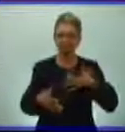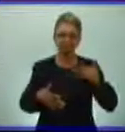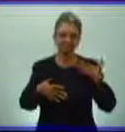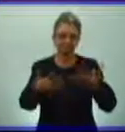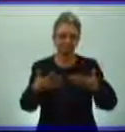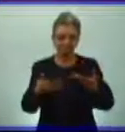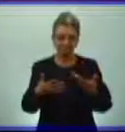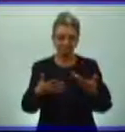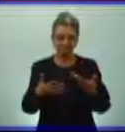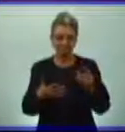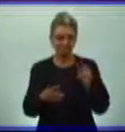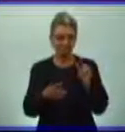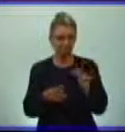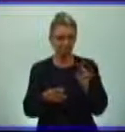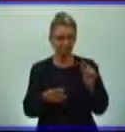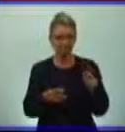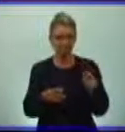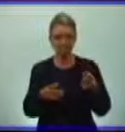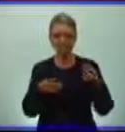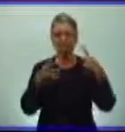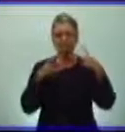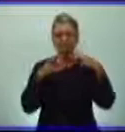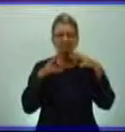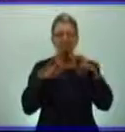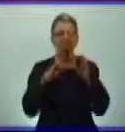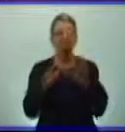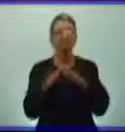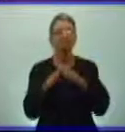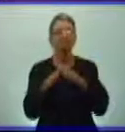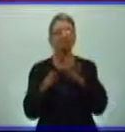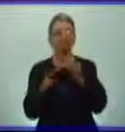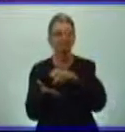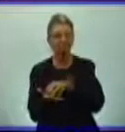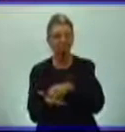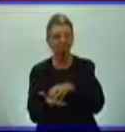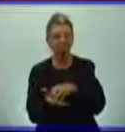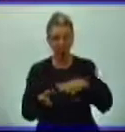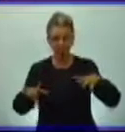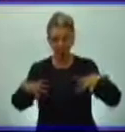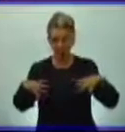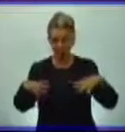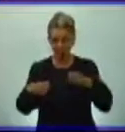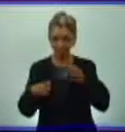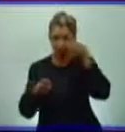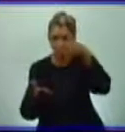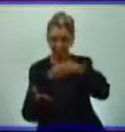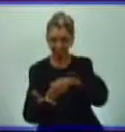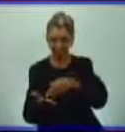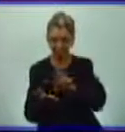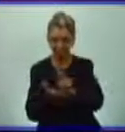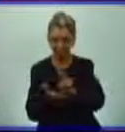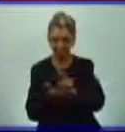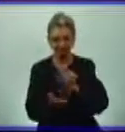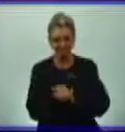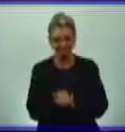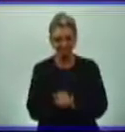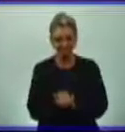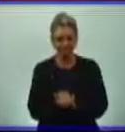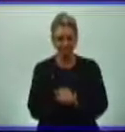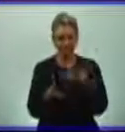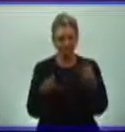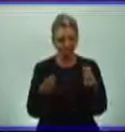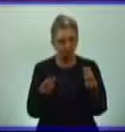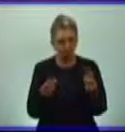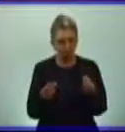que viven en las ciudades en los tiempos de vacaciones. Ahora bien, sería bueno precisar que muchos de los alimentos